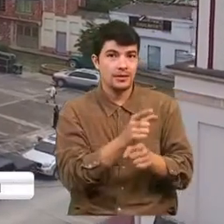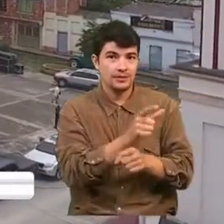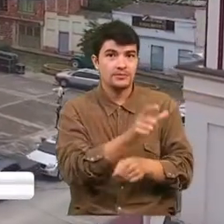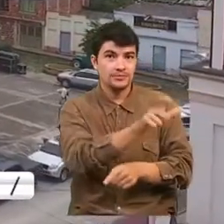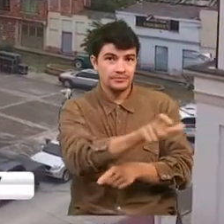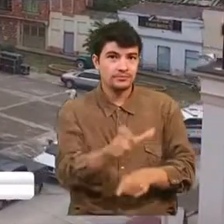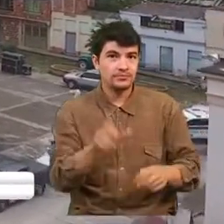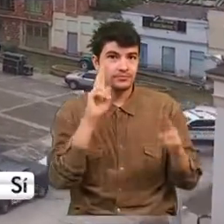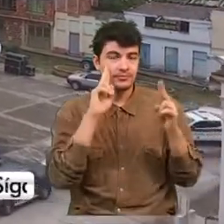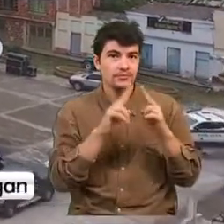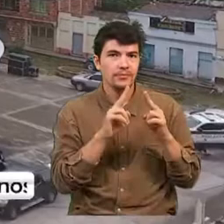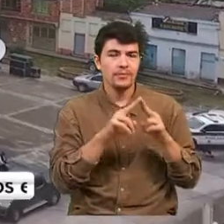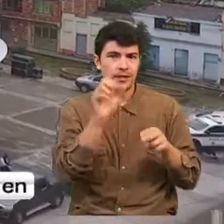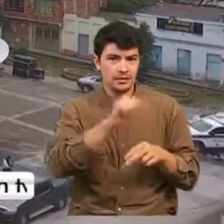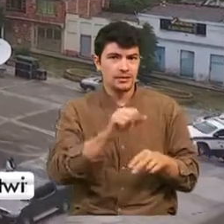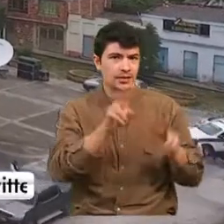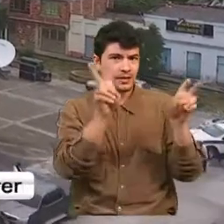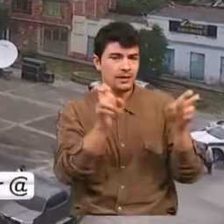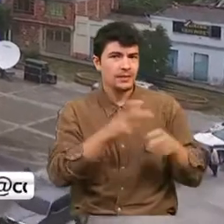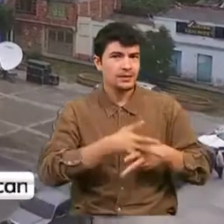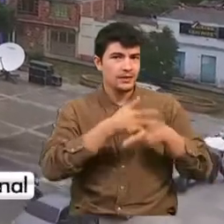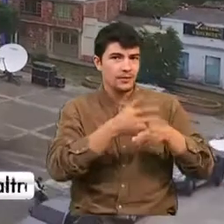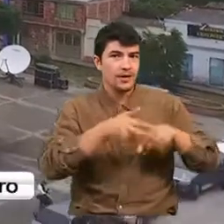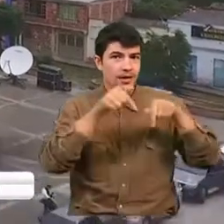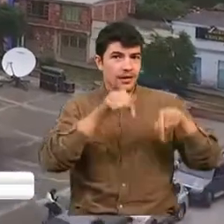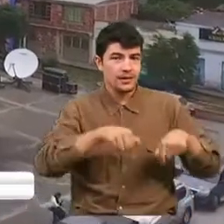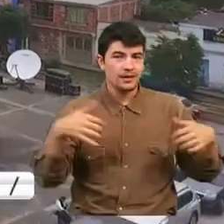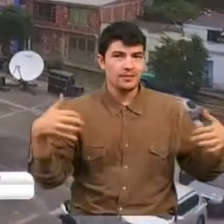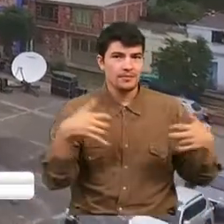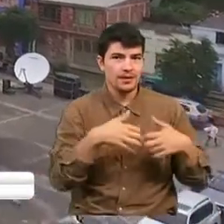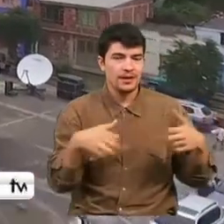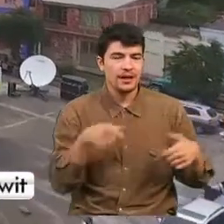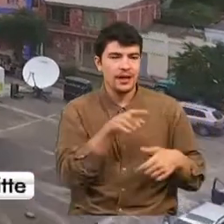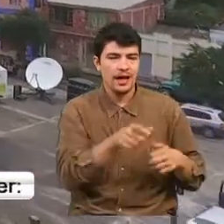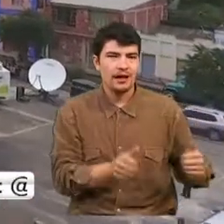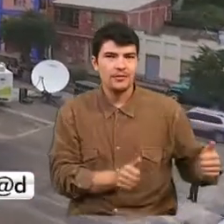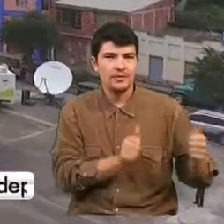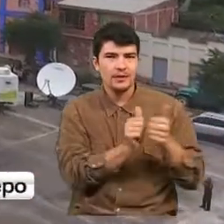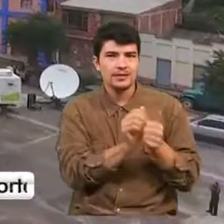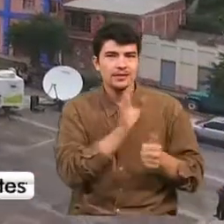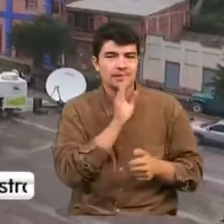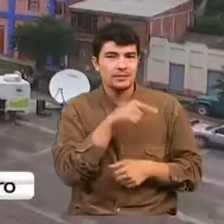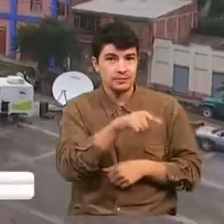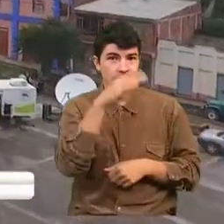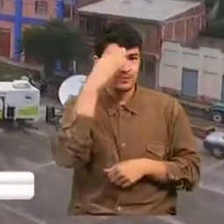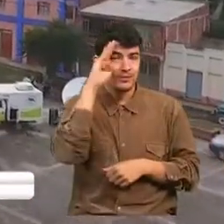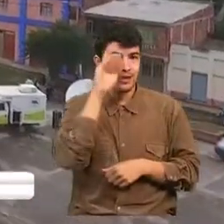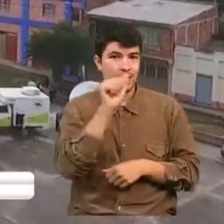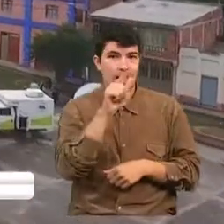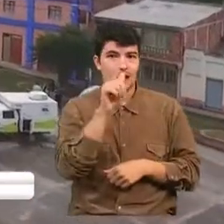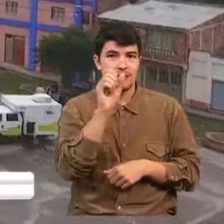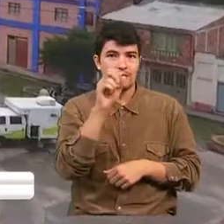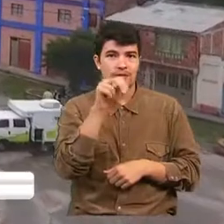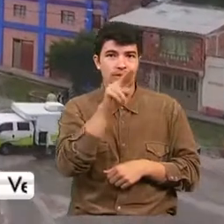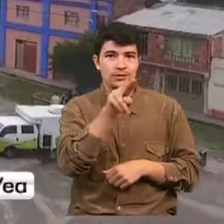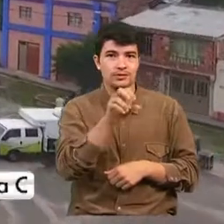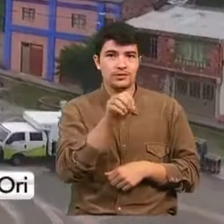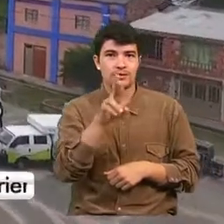momento de hablar de materia de seguridad aquí en la provincia de Vélez. Precisamente nos acompaña ahora el teniente coronel Alfonso Reyes, él es